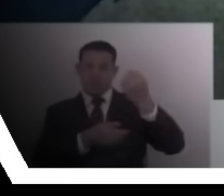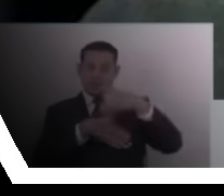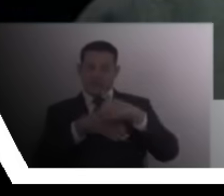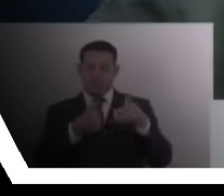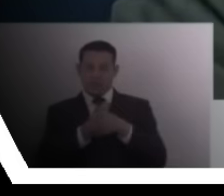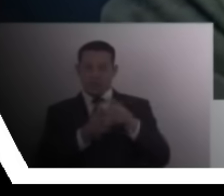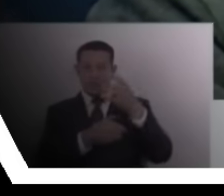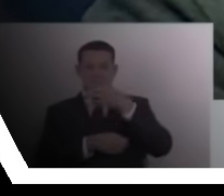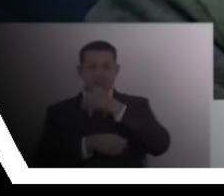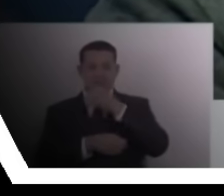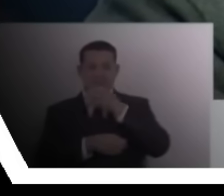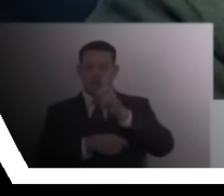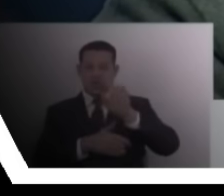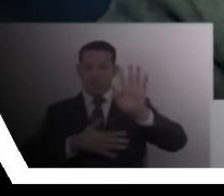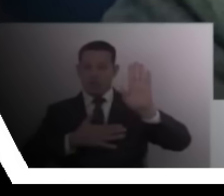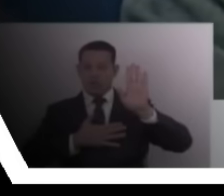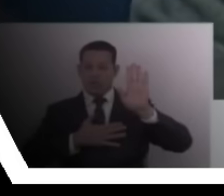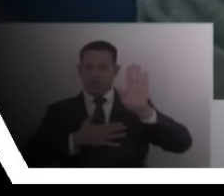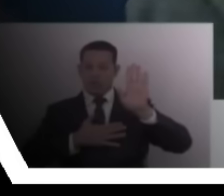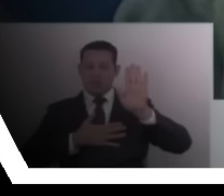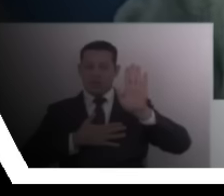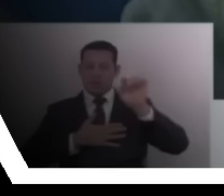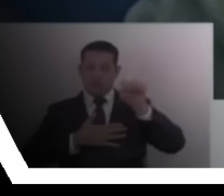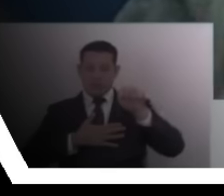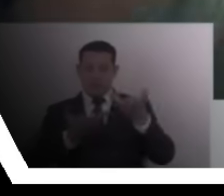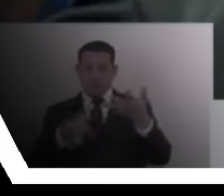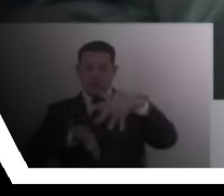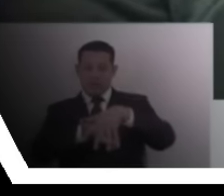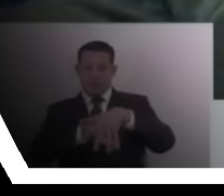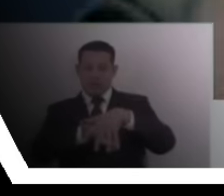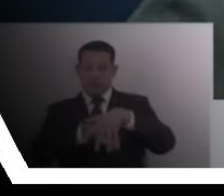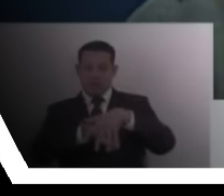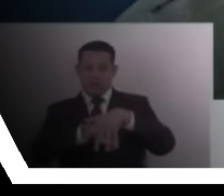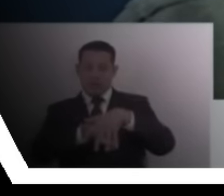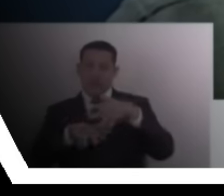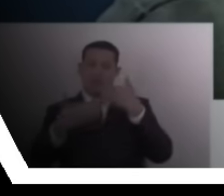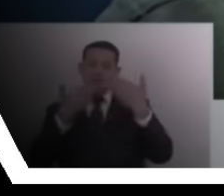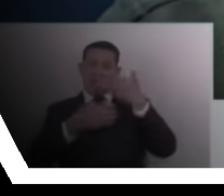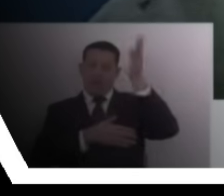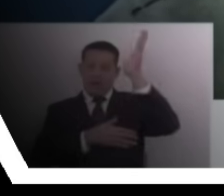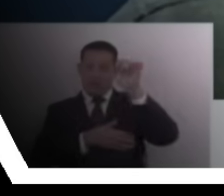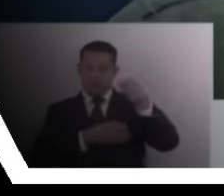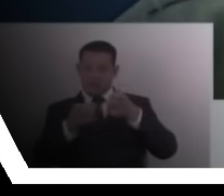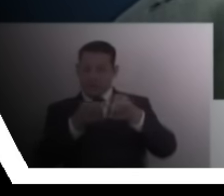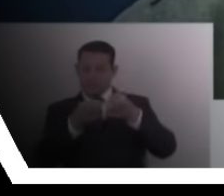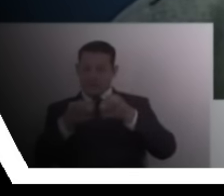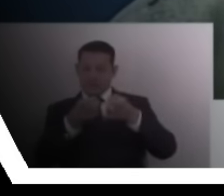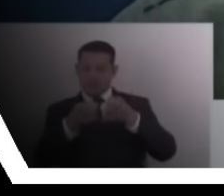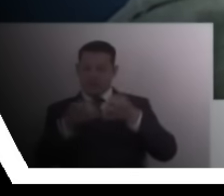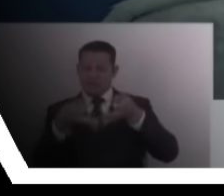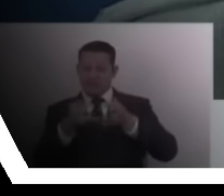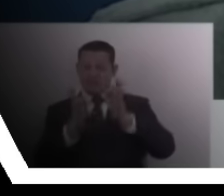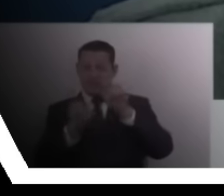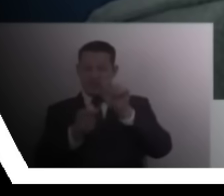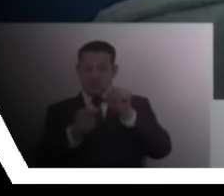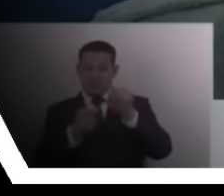diputados de aquel entonces no le cumplían, él iba a aplicar, y por ahí se fue. Ese tipo de manejos,